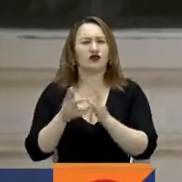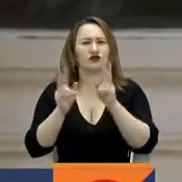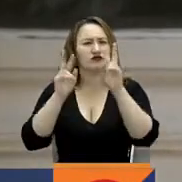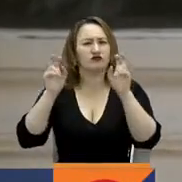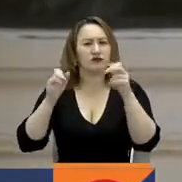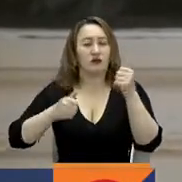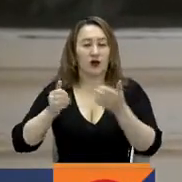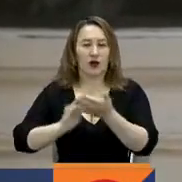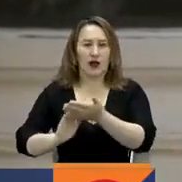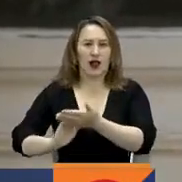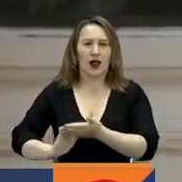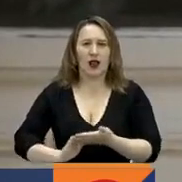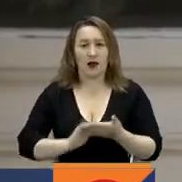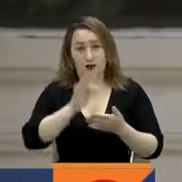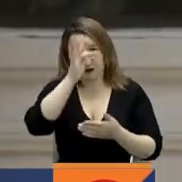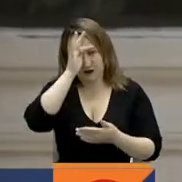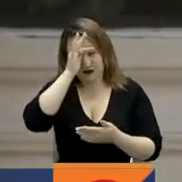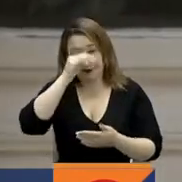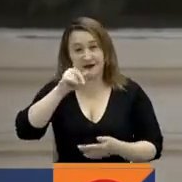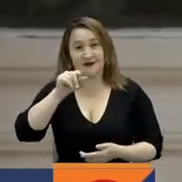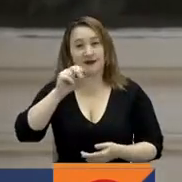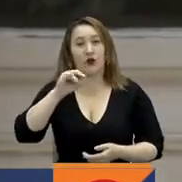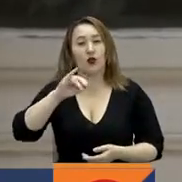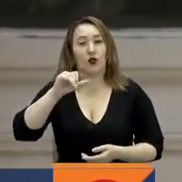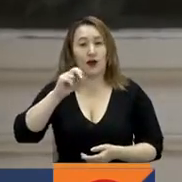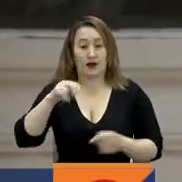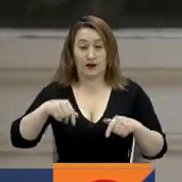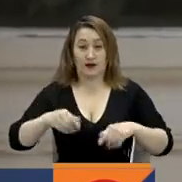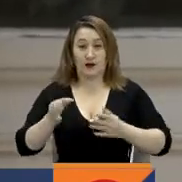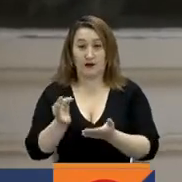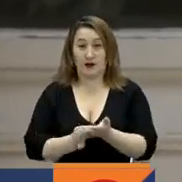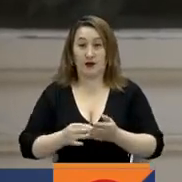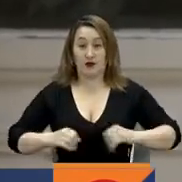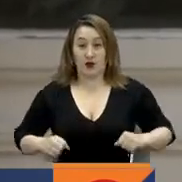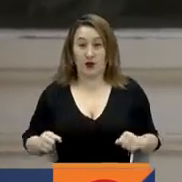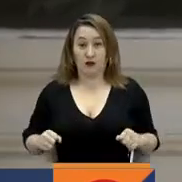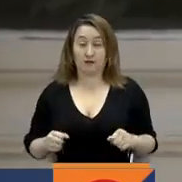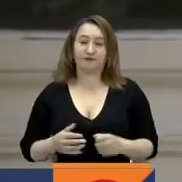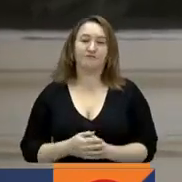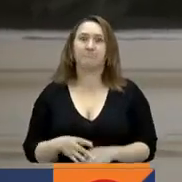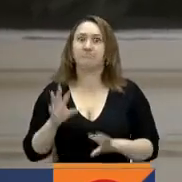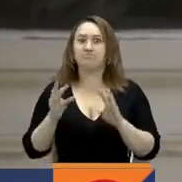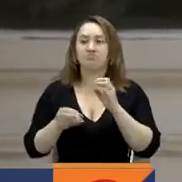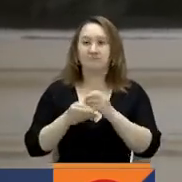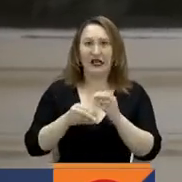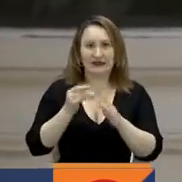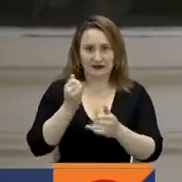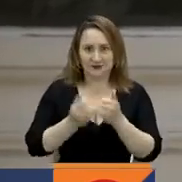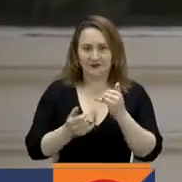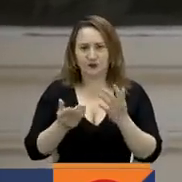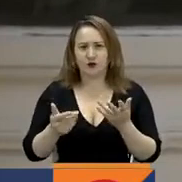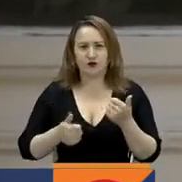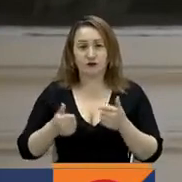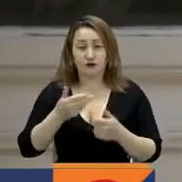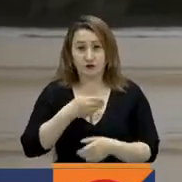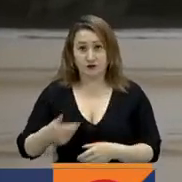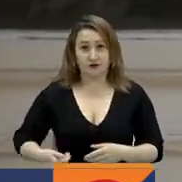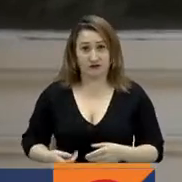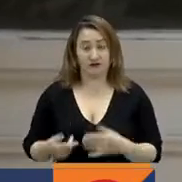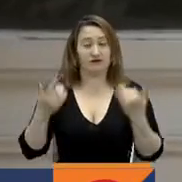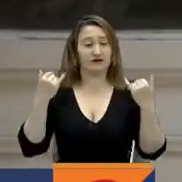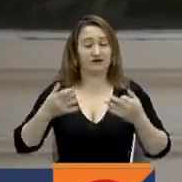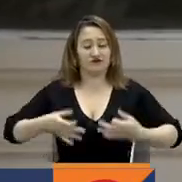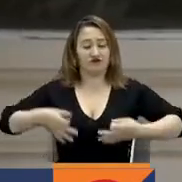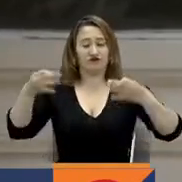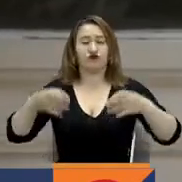la restauración del Hospital San Juan de Dios aquí en la capital del país. Y como dato de cierre, quiero contarles algo. Ya desde la Presidencia de la República se ha